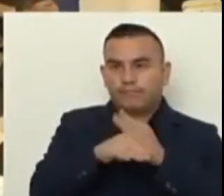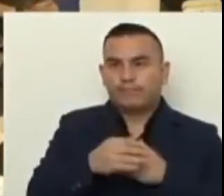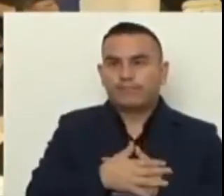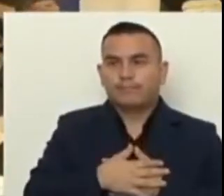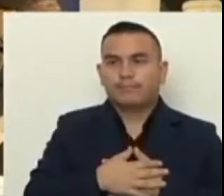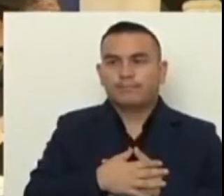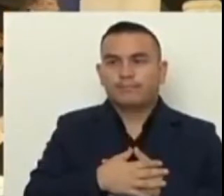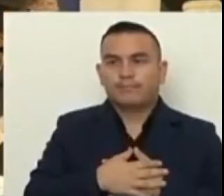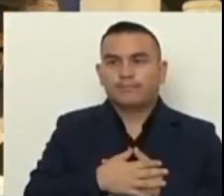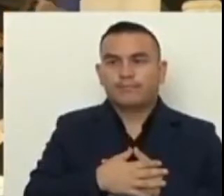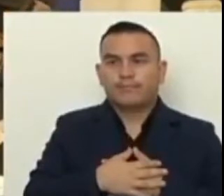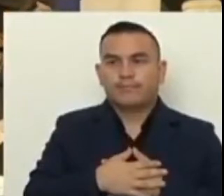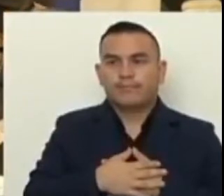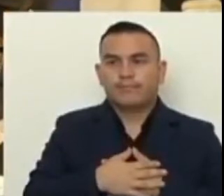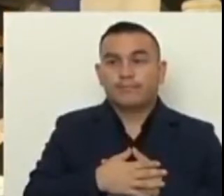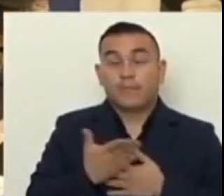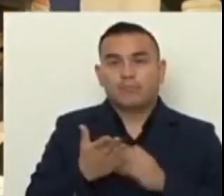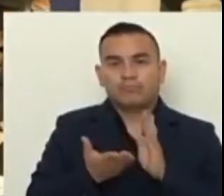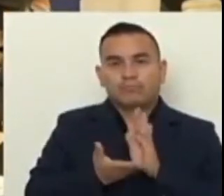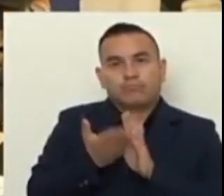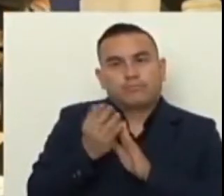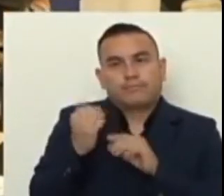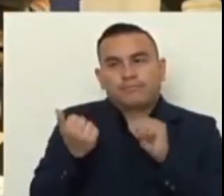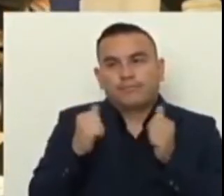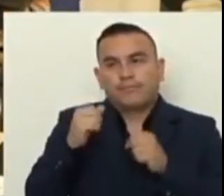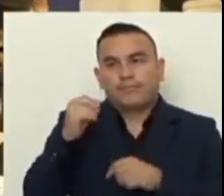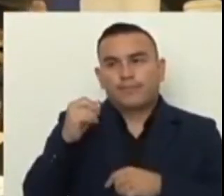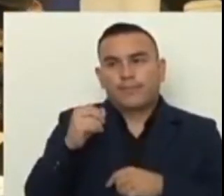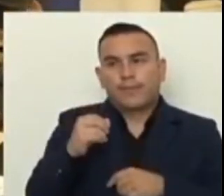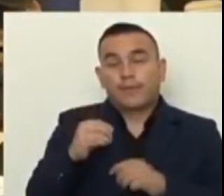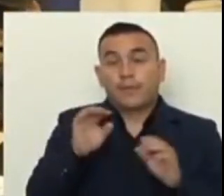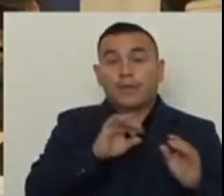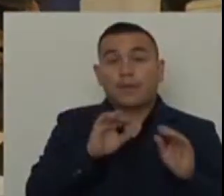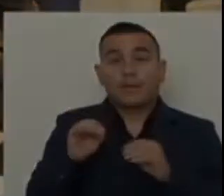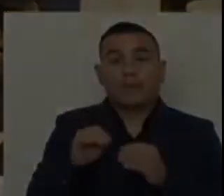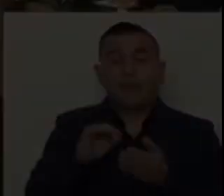y no va a ser lo que se ha indicado por el presidente.